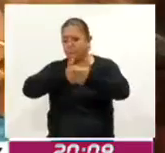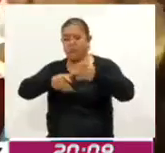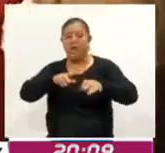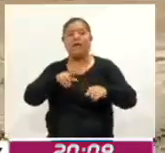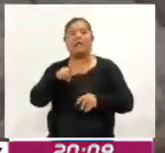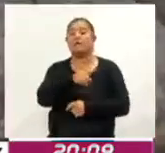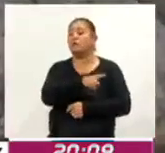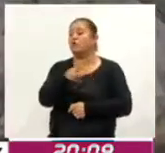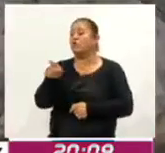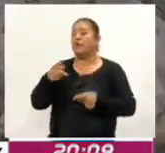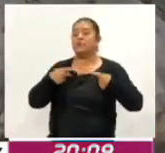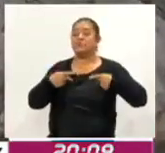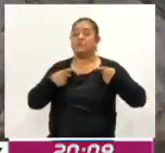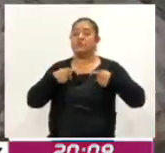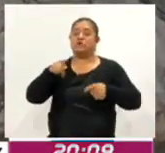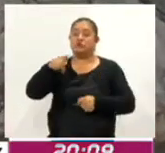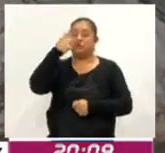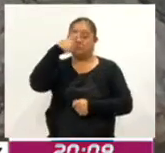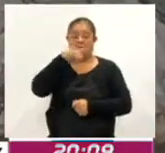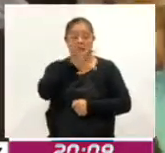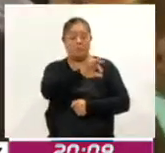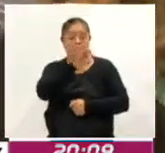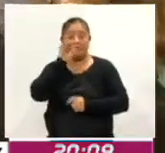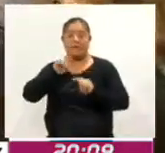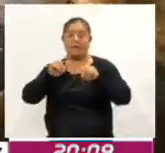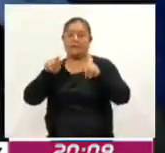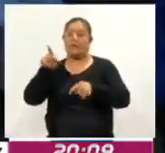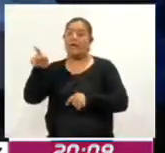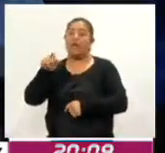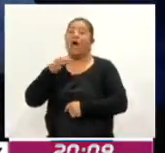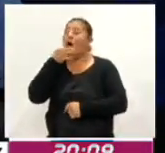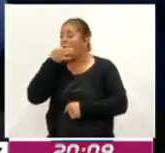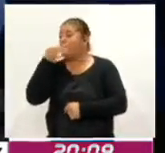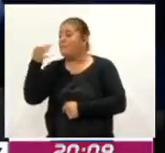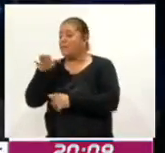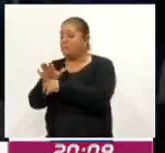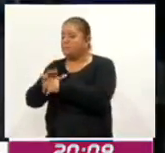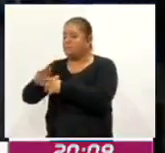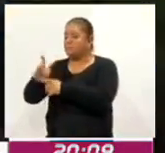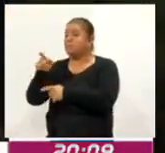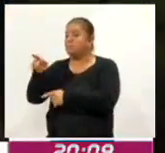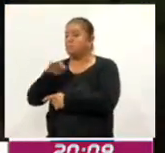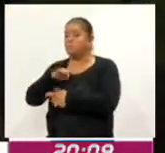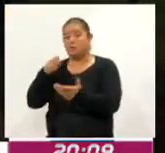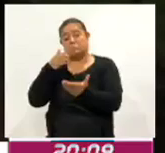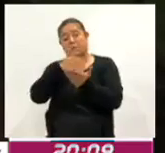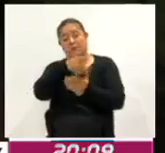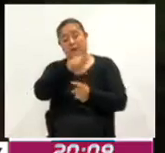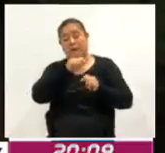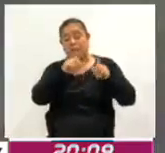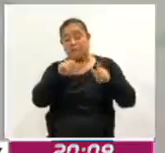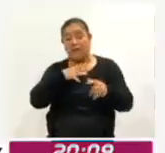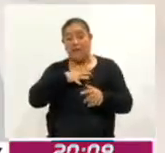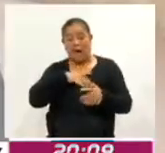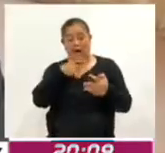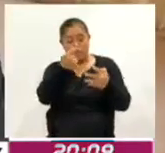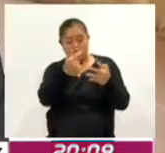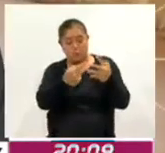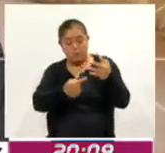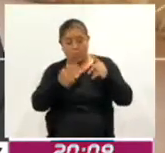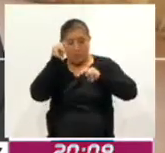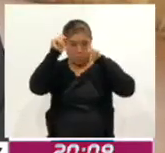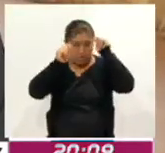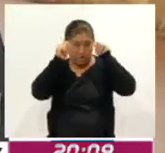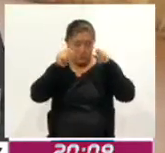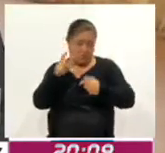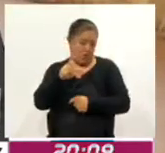actores del sector para posicionar a Tlaxcala como destino turístico y así impulsar el desarrollo económico de la región. Durante el